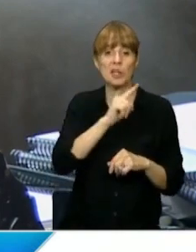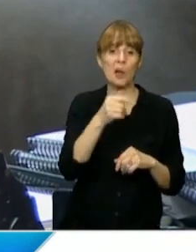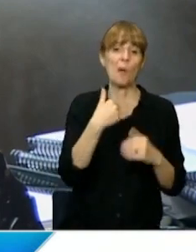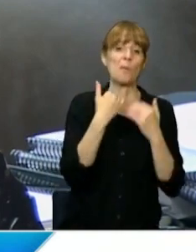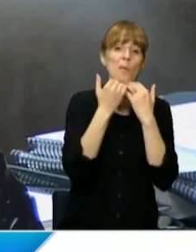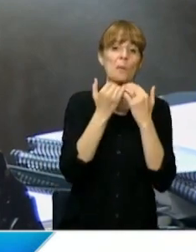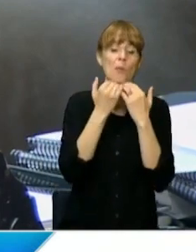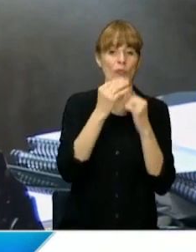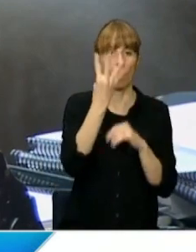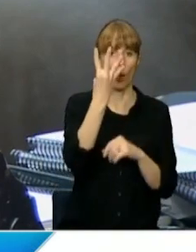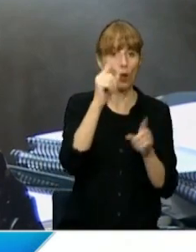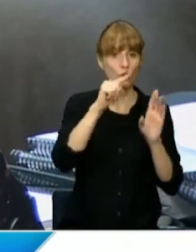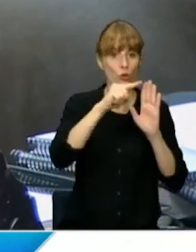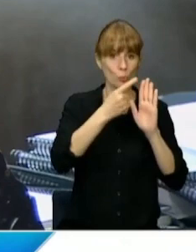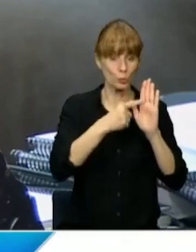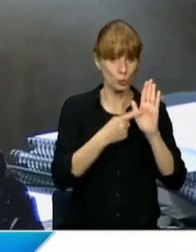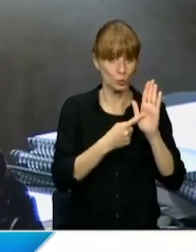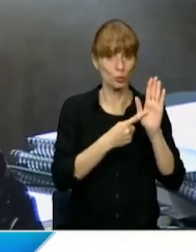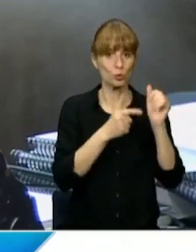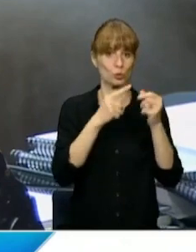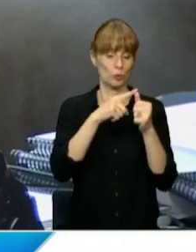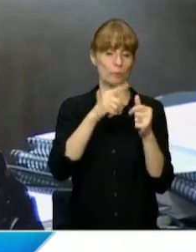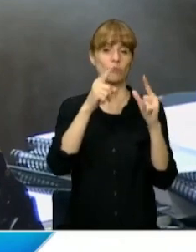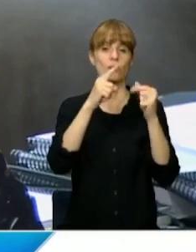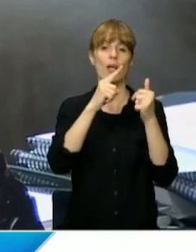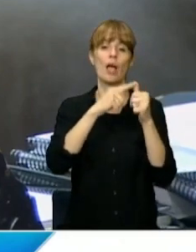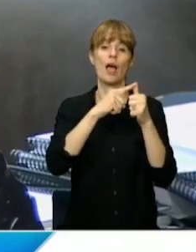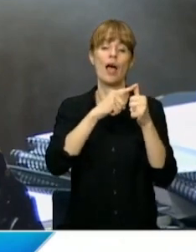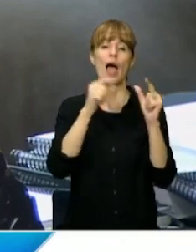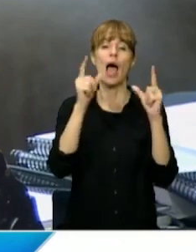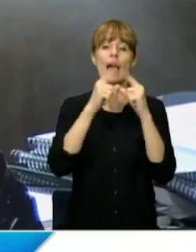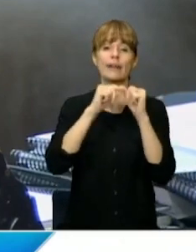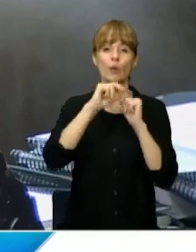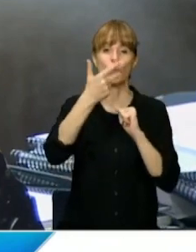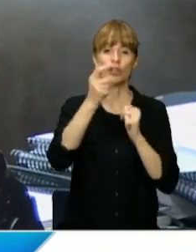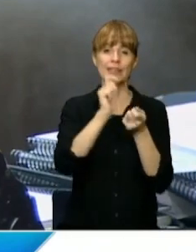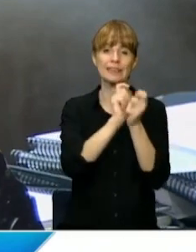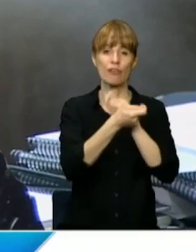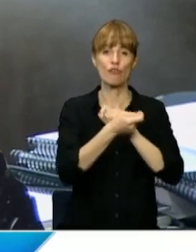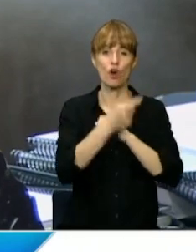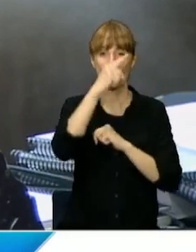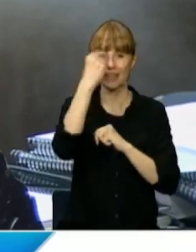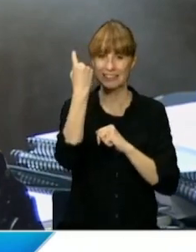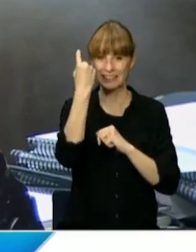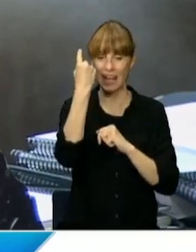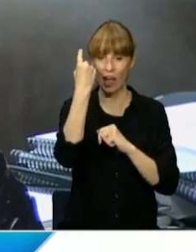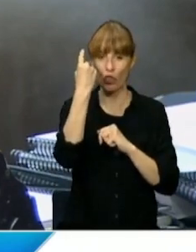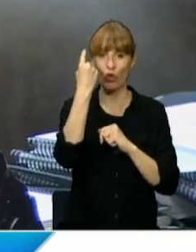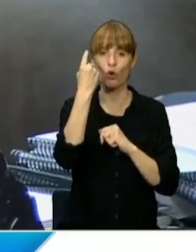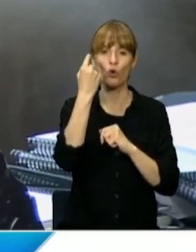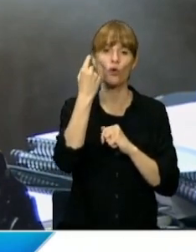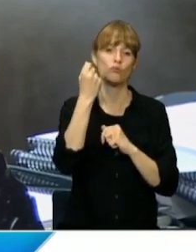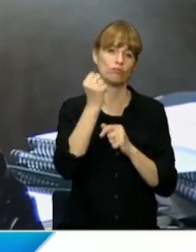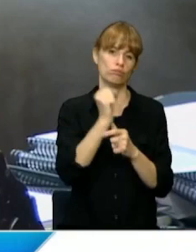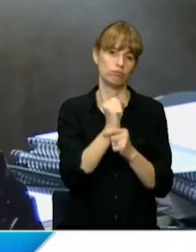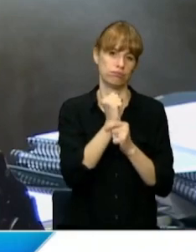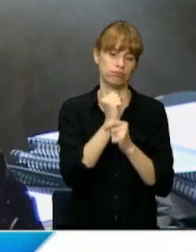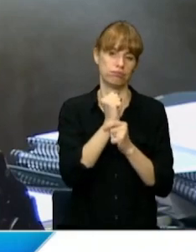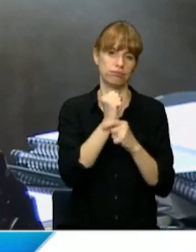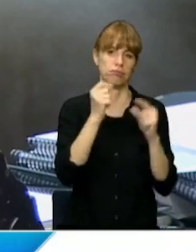quiero reflexionar. Primero, artículo 3, la reforma del Estado y el famoso artículo 3 que